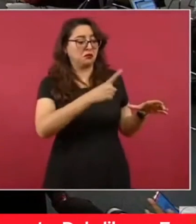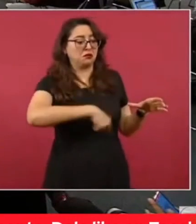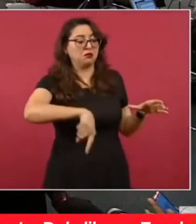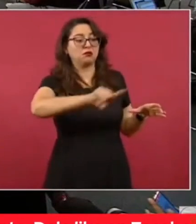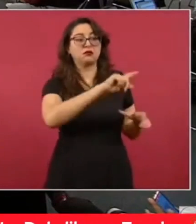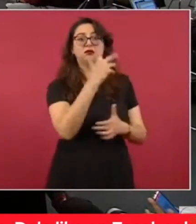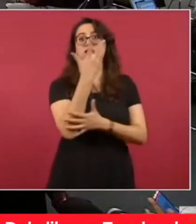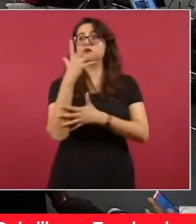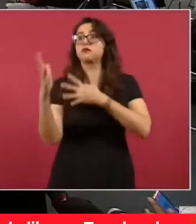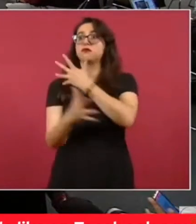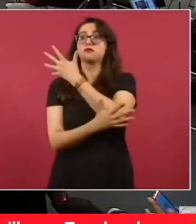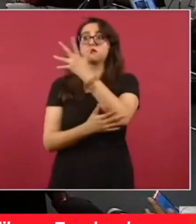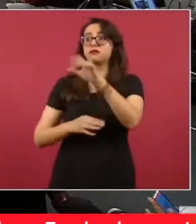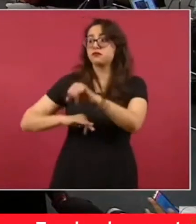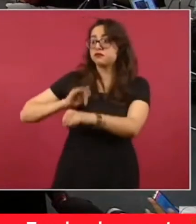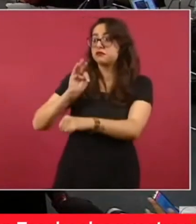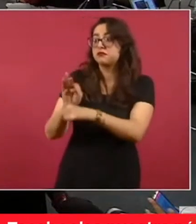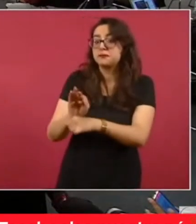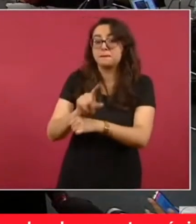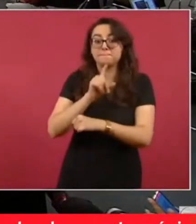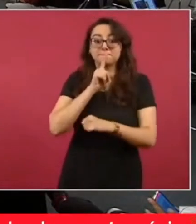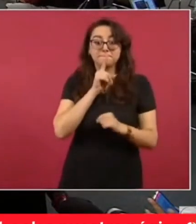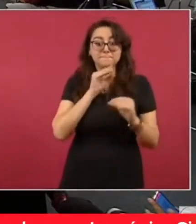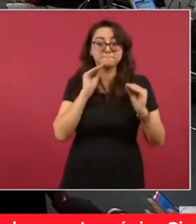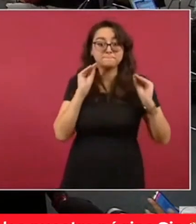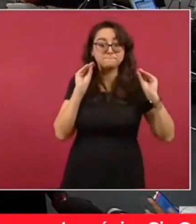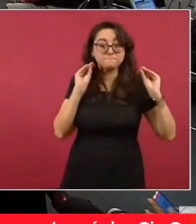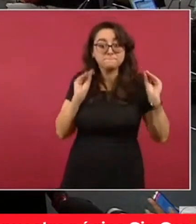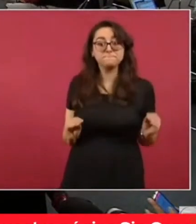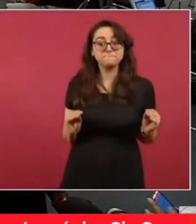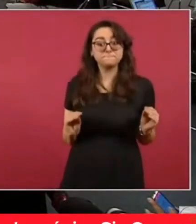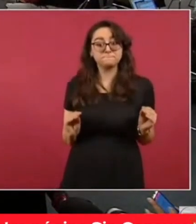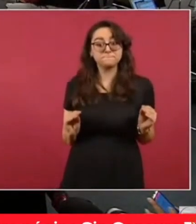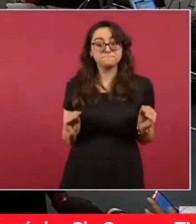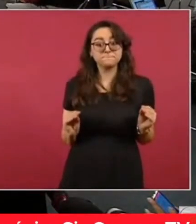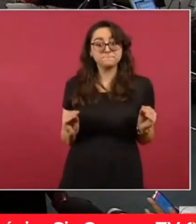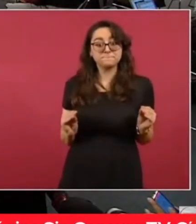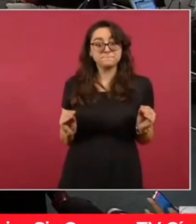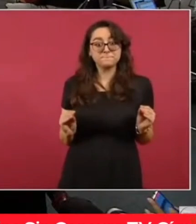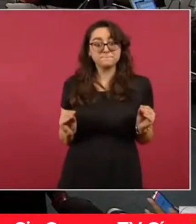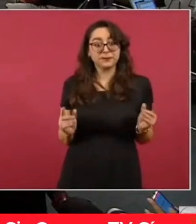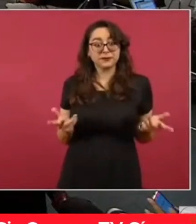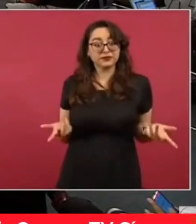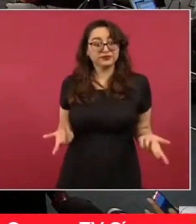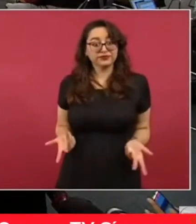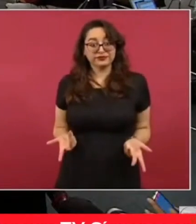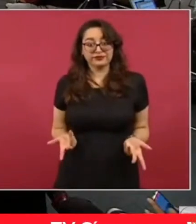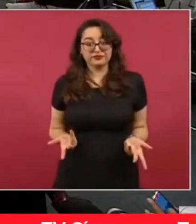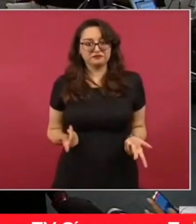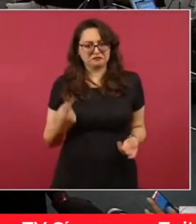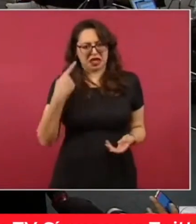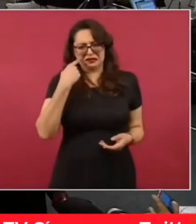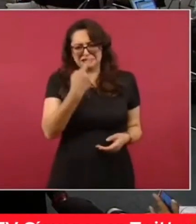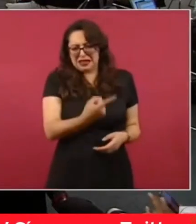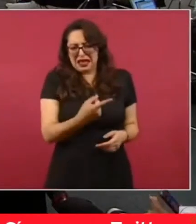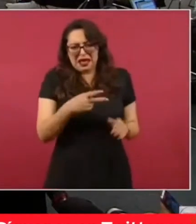utilizaron los ruidos subterráneos y cenotes y todo ahí